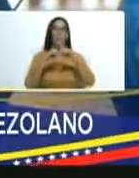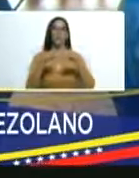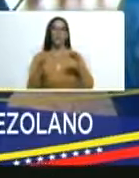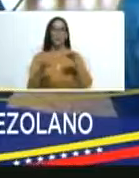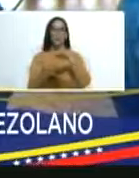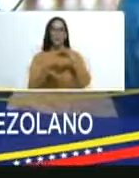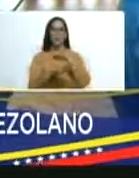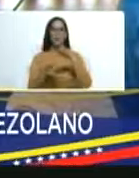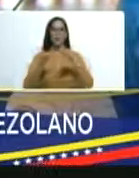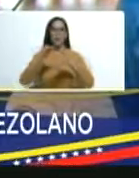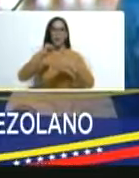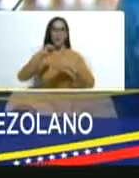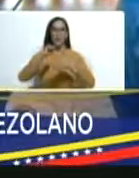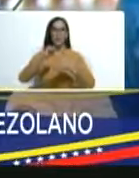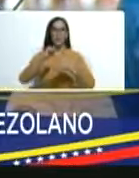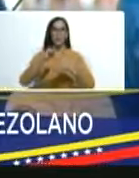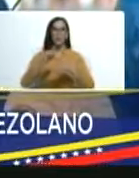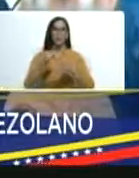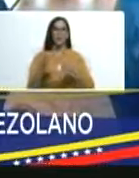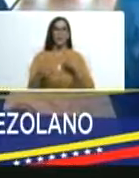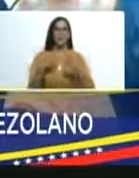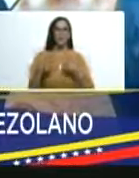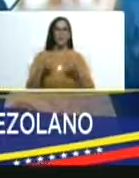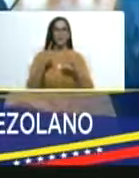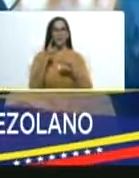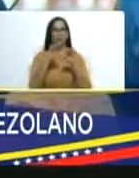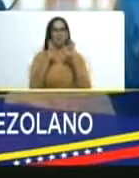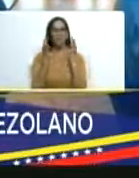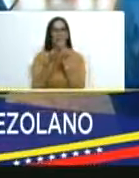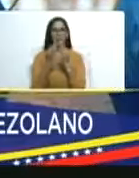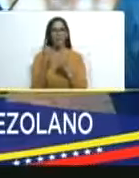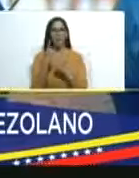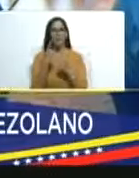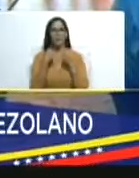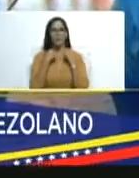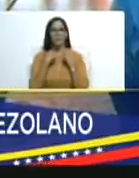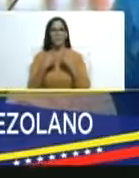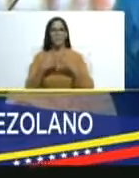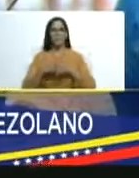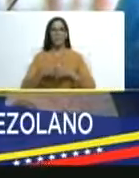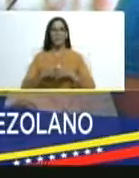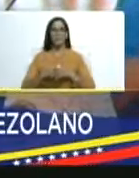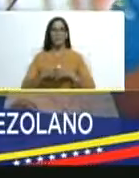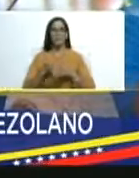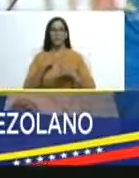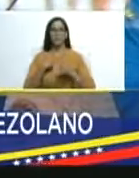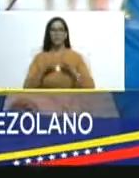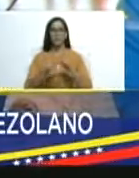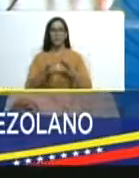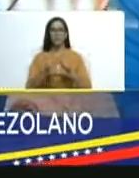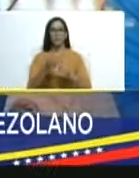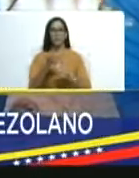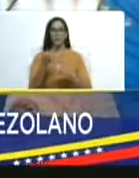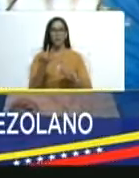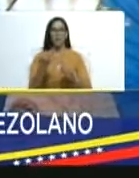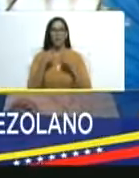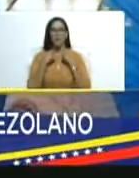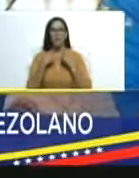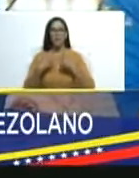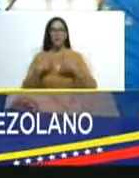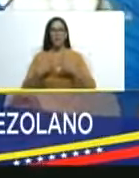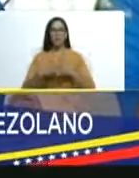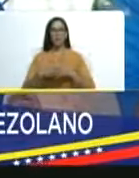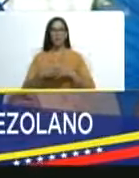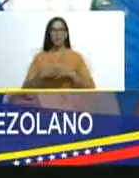América Latina, pero es lo sentido que es para una familia un extravío. No, total. Yo he seguido varios extravíos